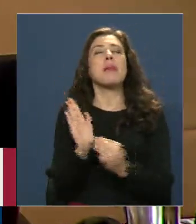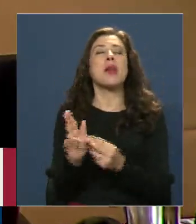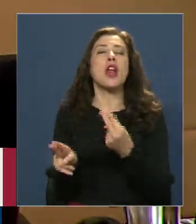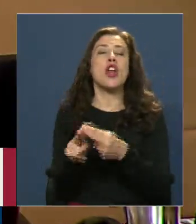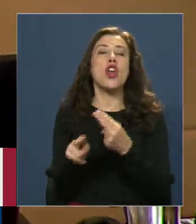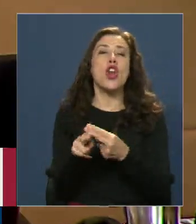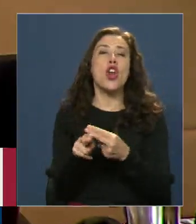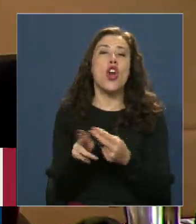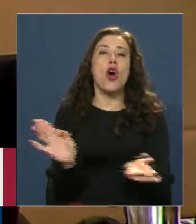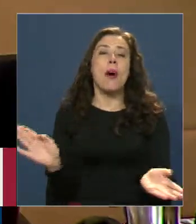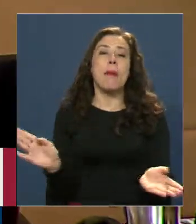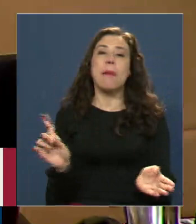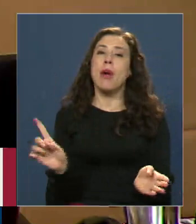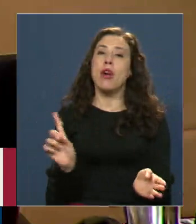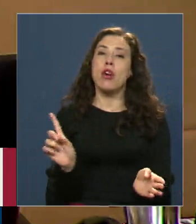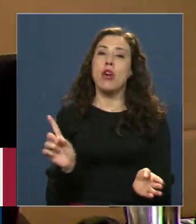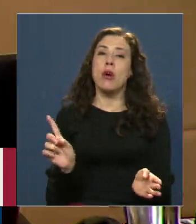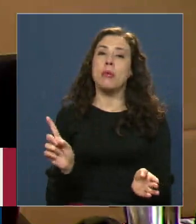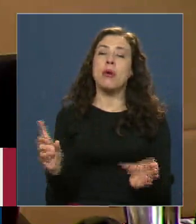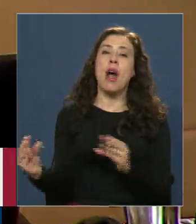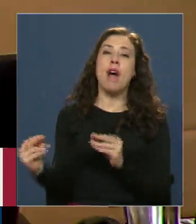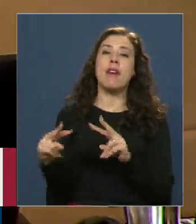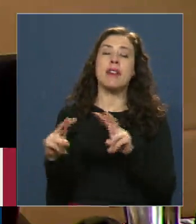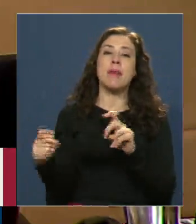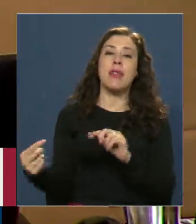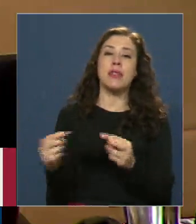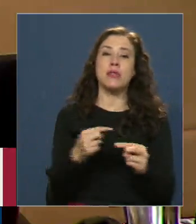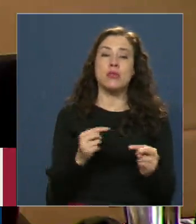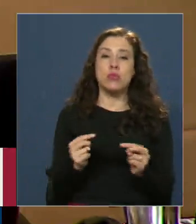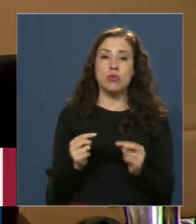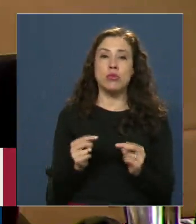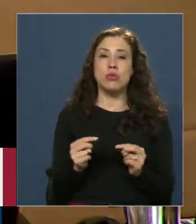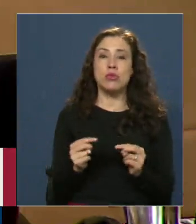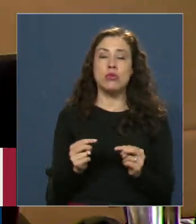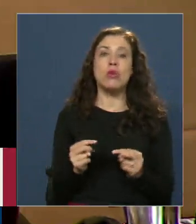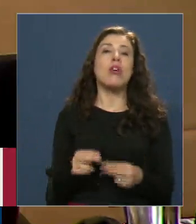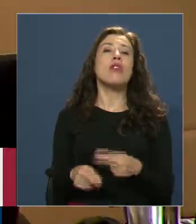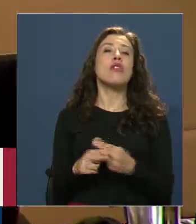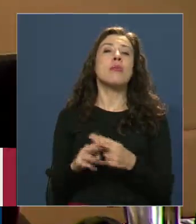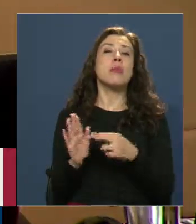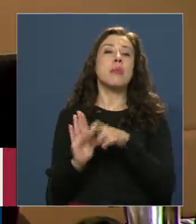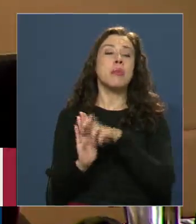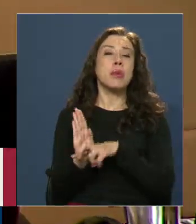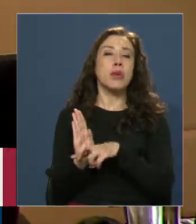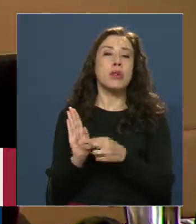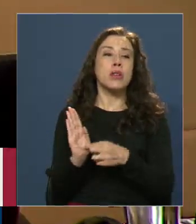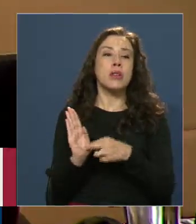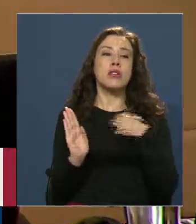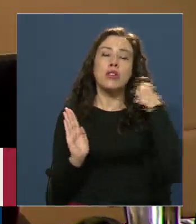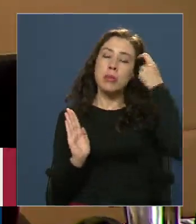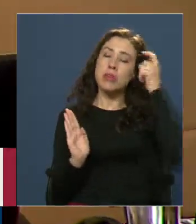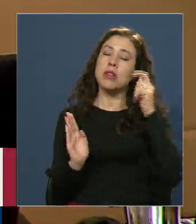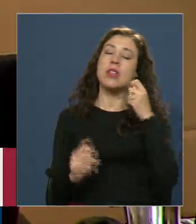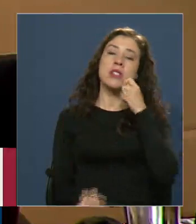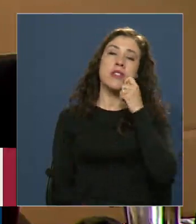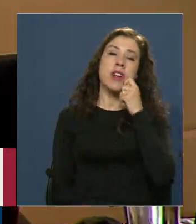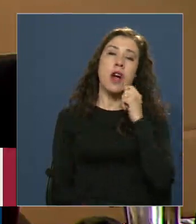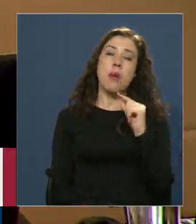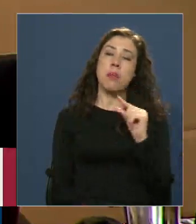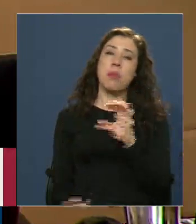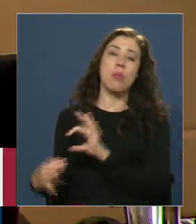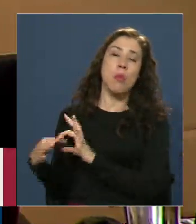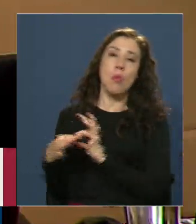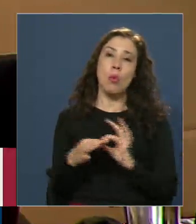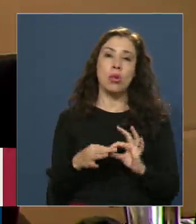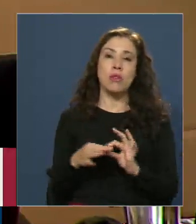que centrar la discusión en el nombre del proyecto quiere decir que hay muy pocos